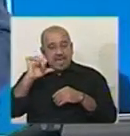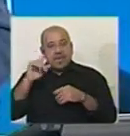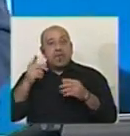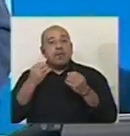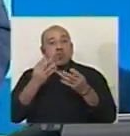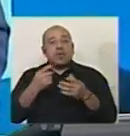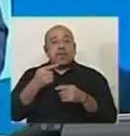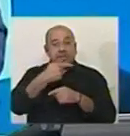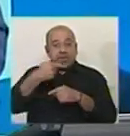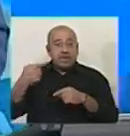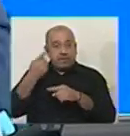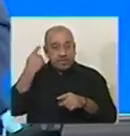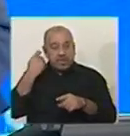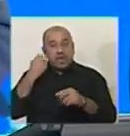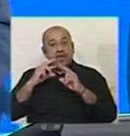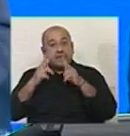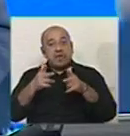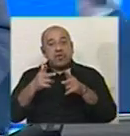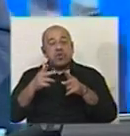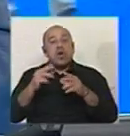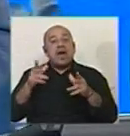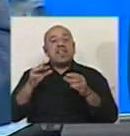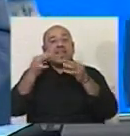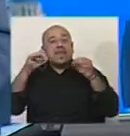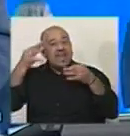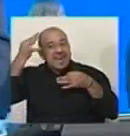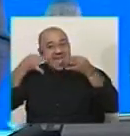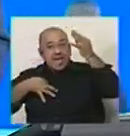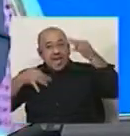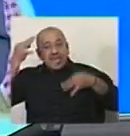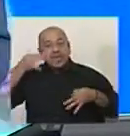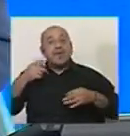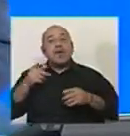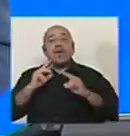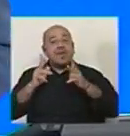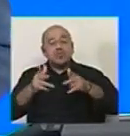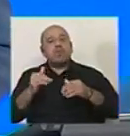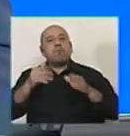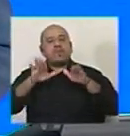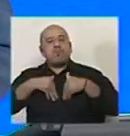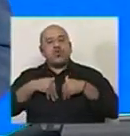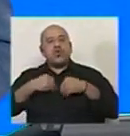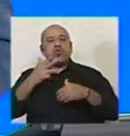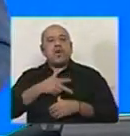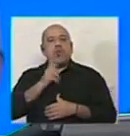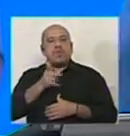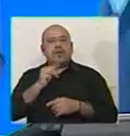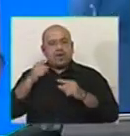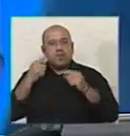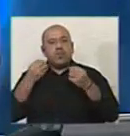semana pasada la UNESCO declaró al reggae como patrimonio cultural inmaterial de la humanidad, y por eso